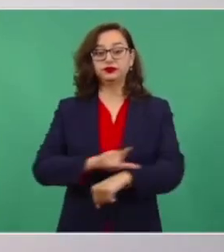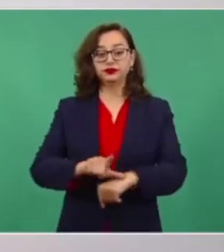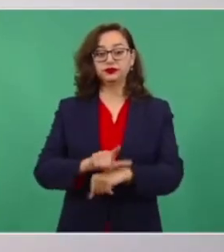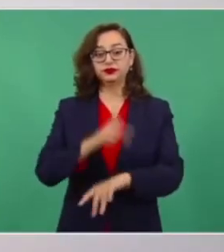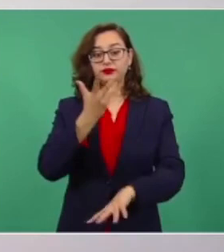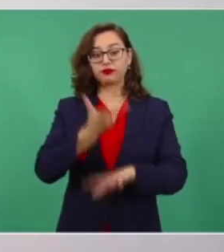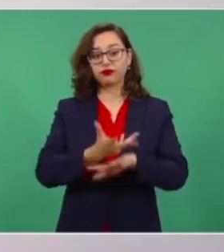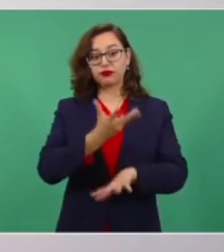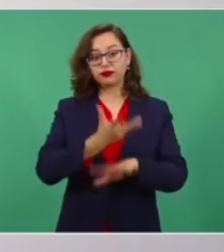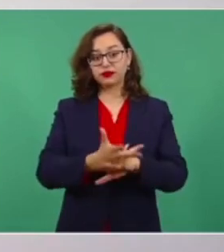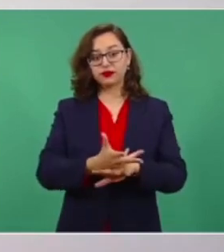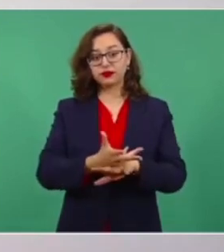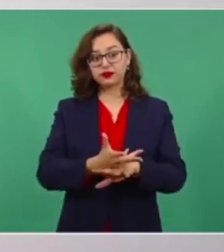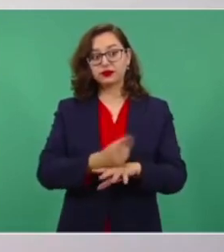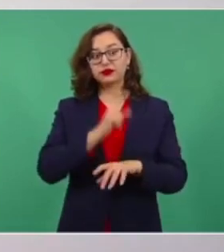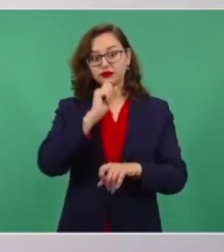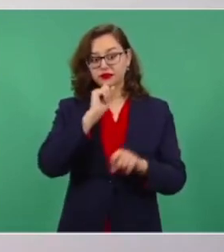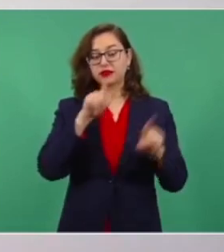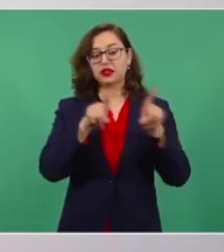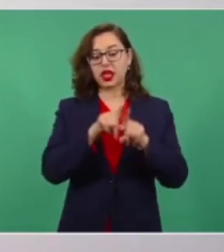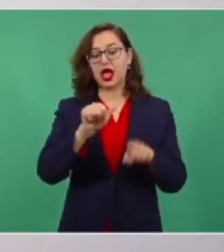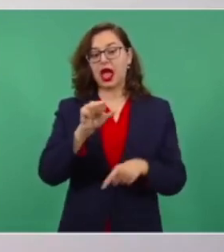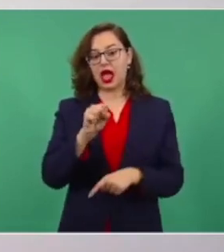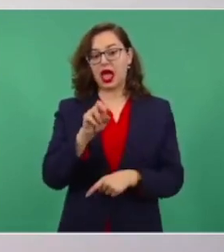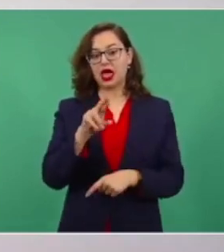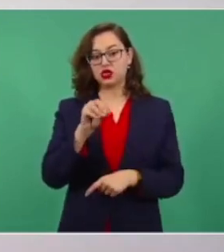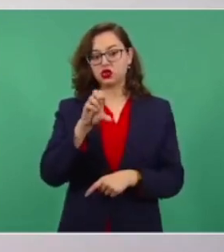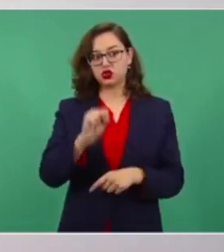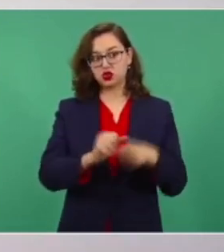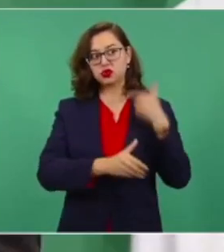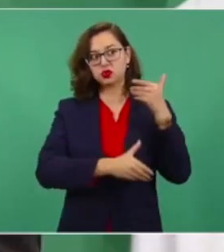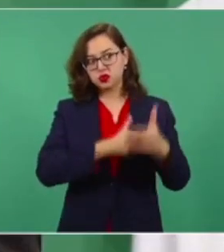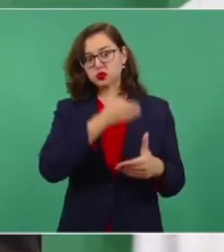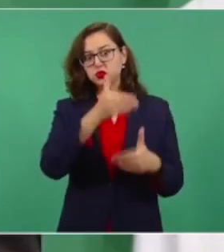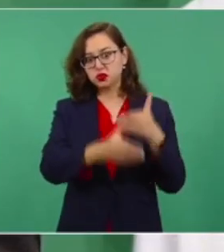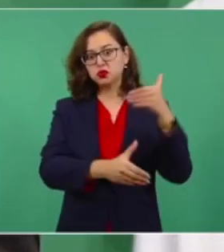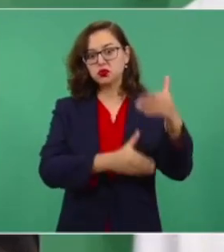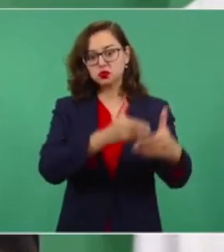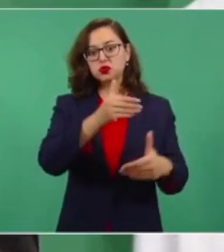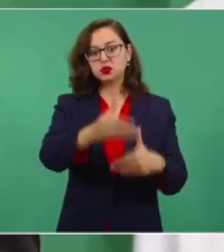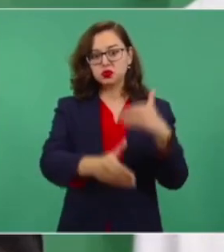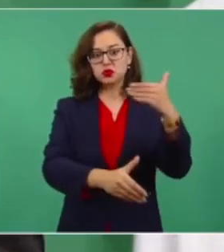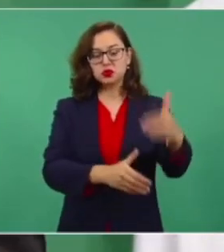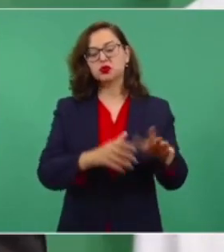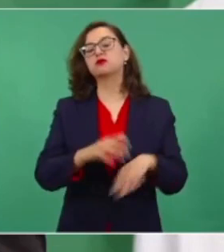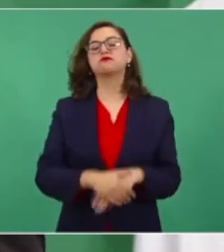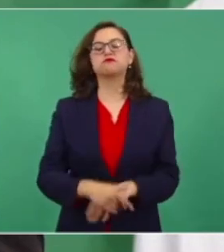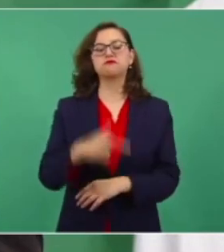va avanzando Astros. Mi pronóstico para Serie Mundial